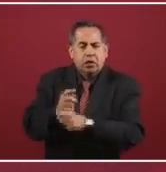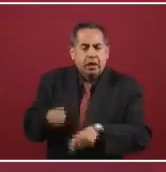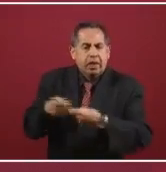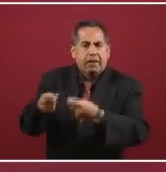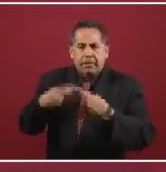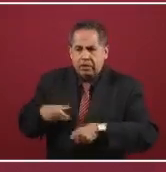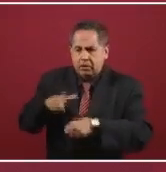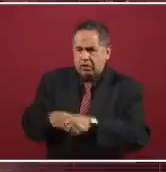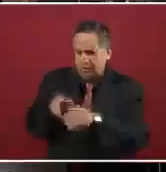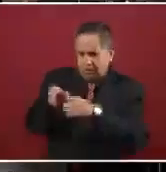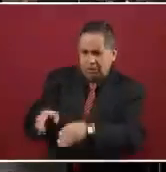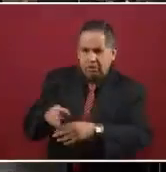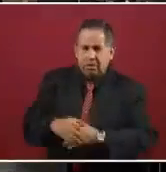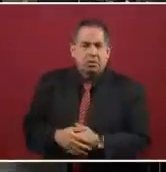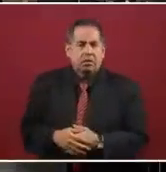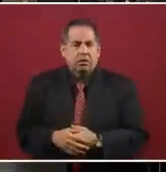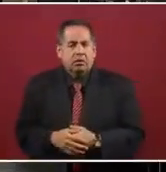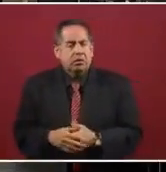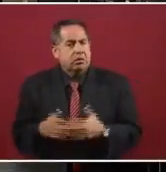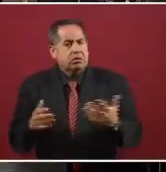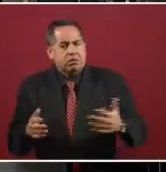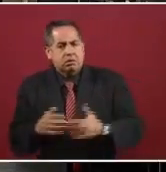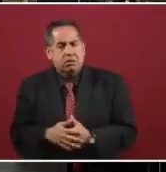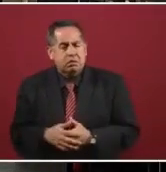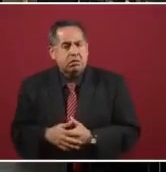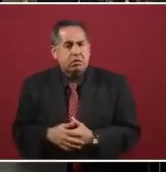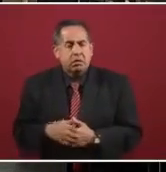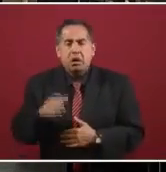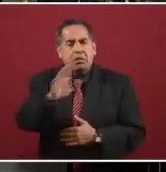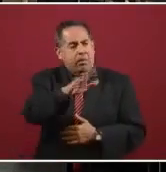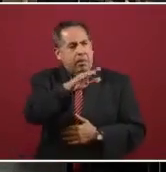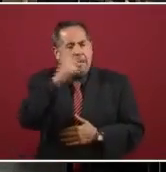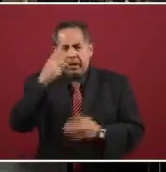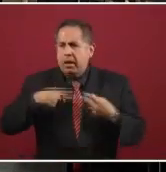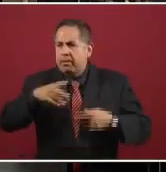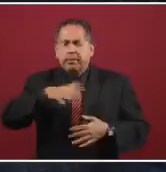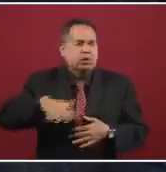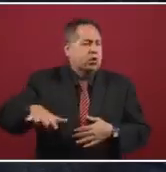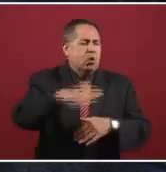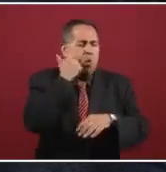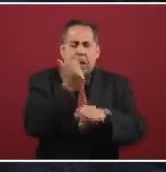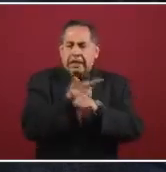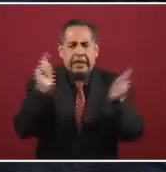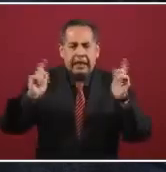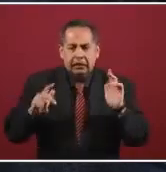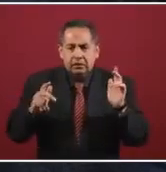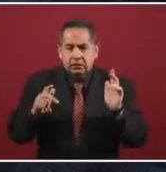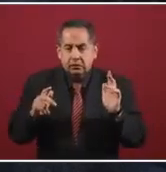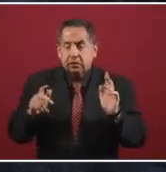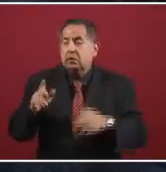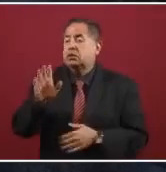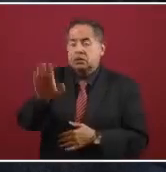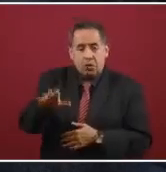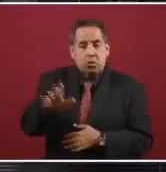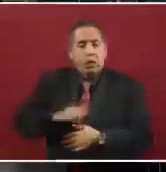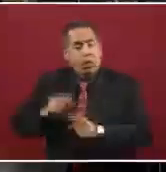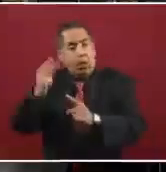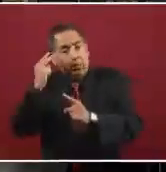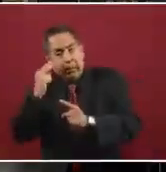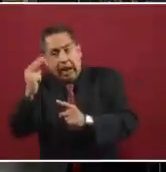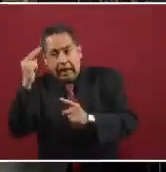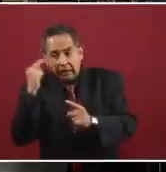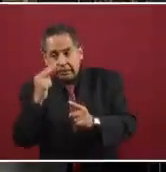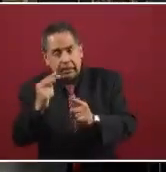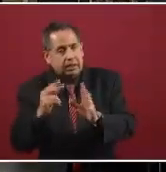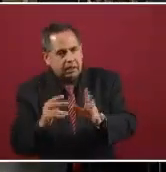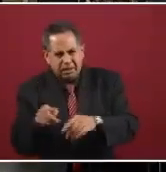personal? Pero eso aplica para cualquier ciudadano, ¿no? O sea, realmente el gobierno no tiene la manera cuando de saber. Cuando viajas, te tienes que identificar. Tú dices un